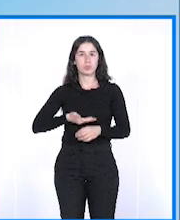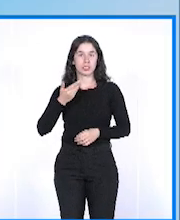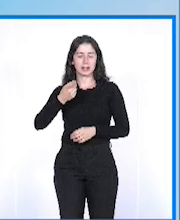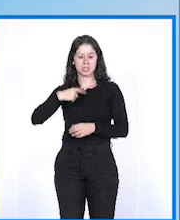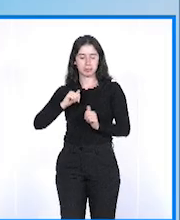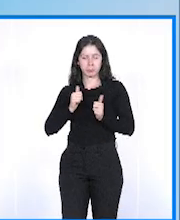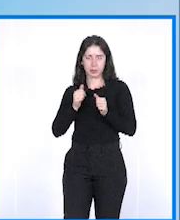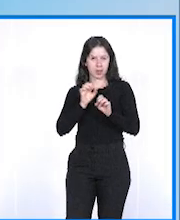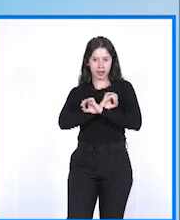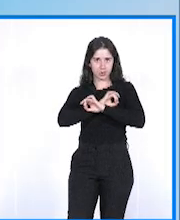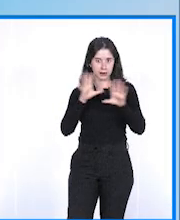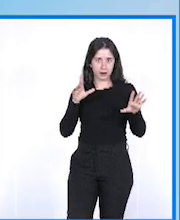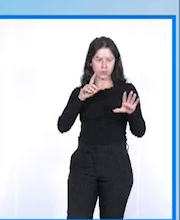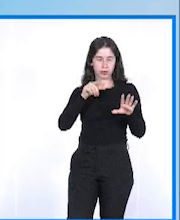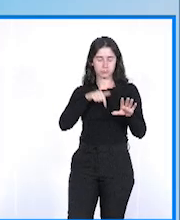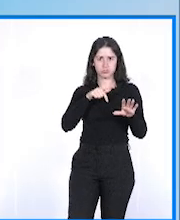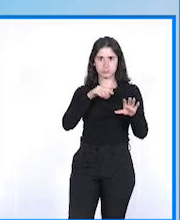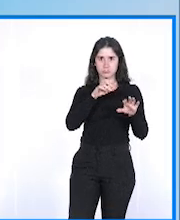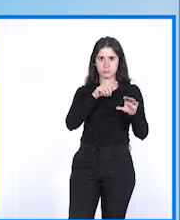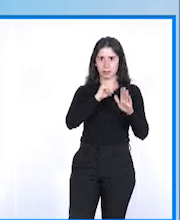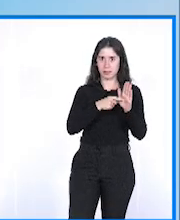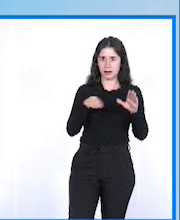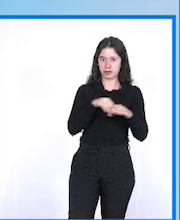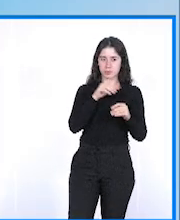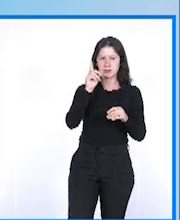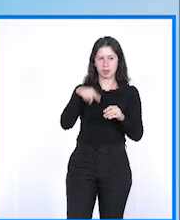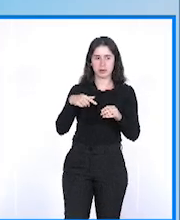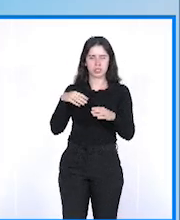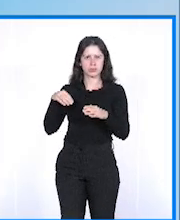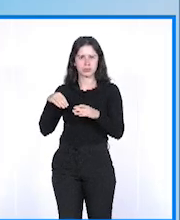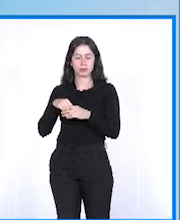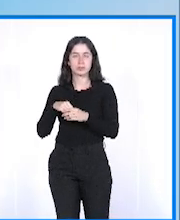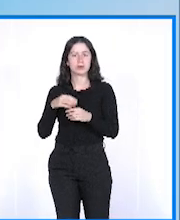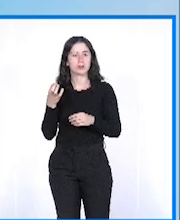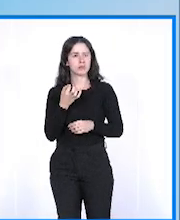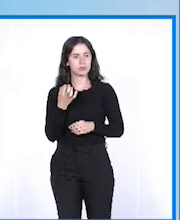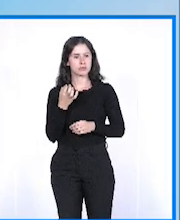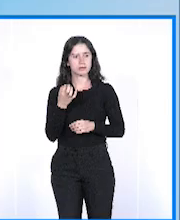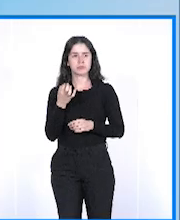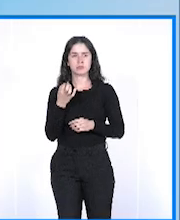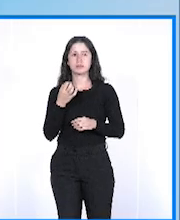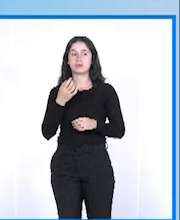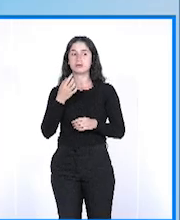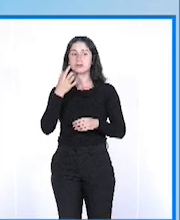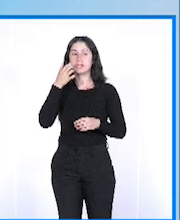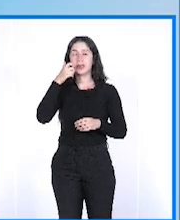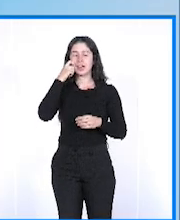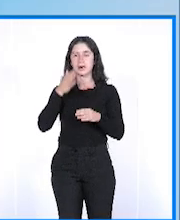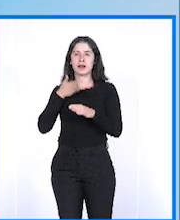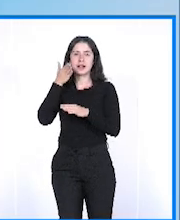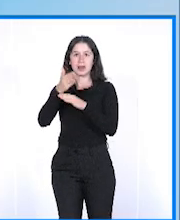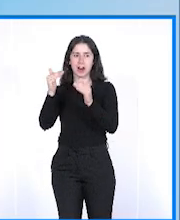principio tanto desde plena como desde sustenia es que había que ir a ver había que vivir las viviendas había que